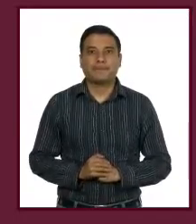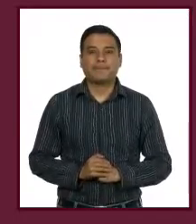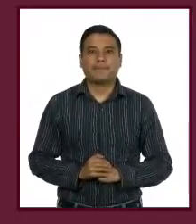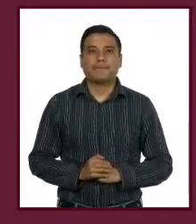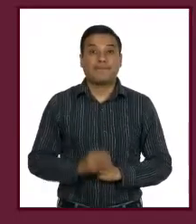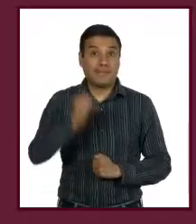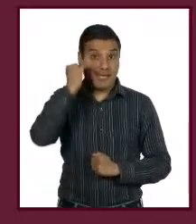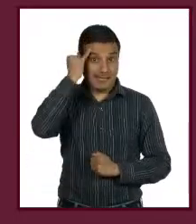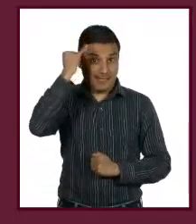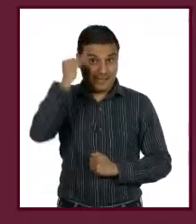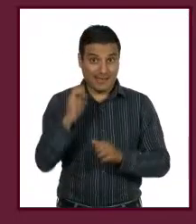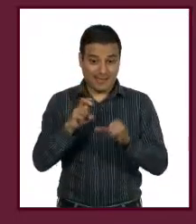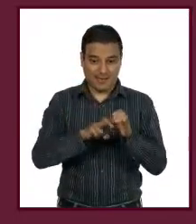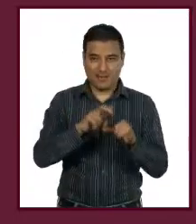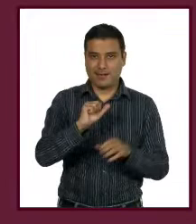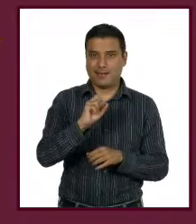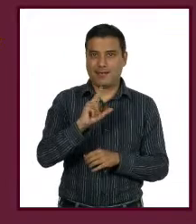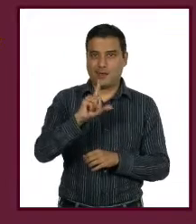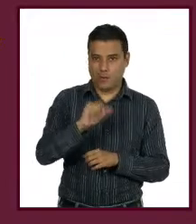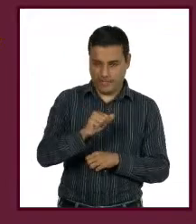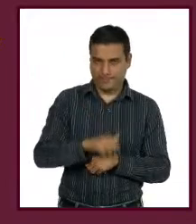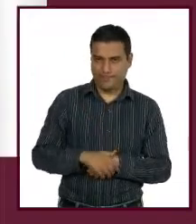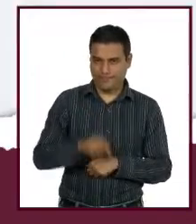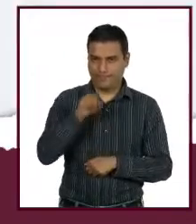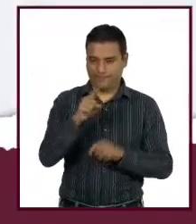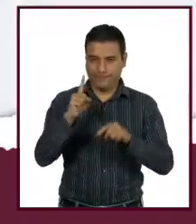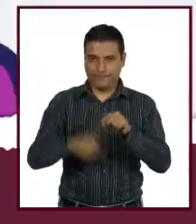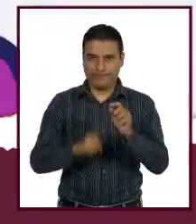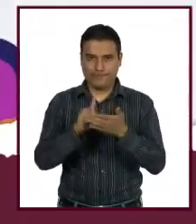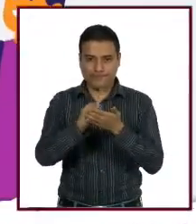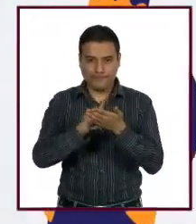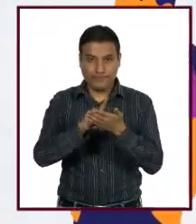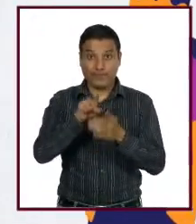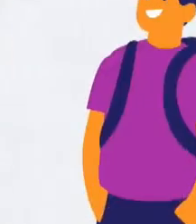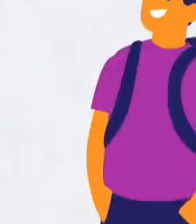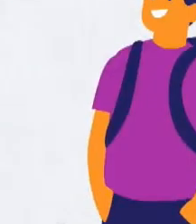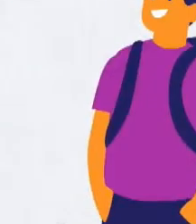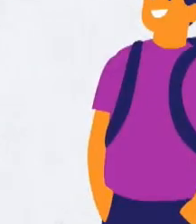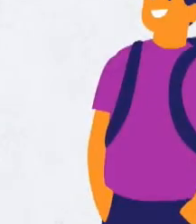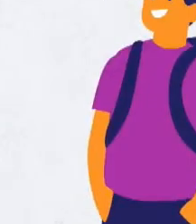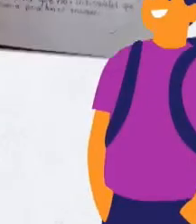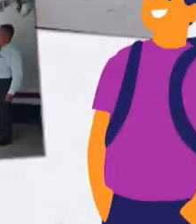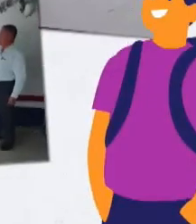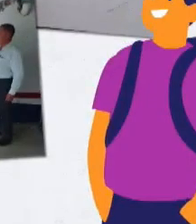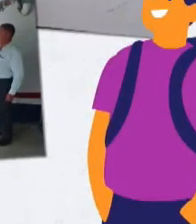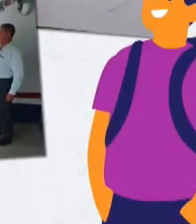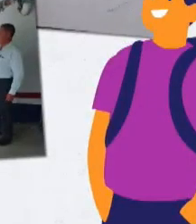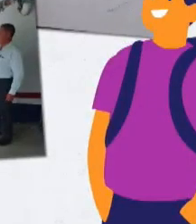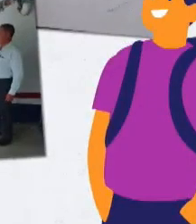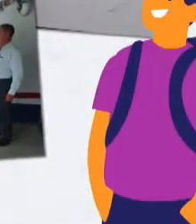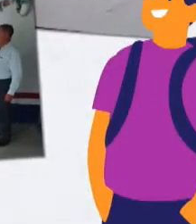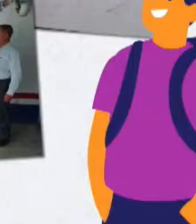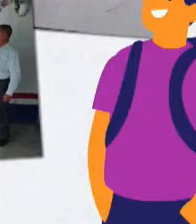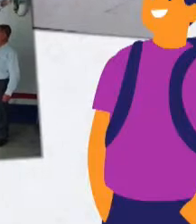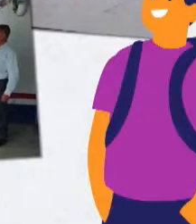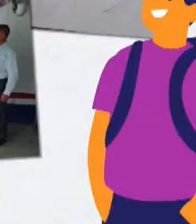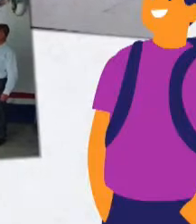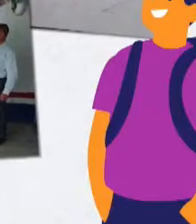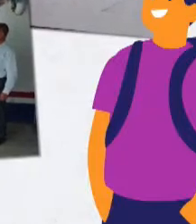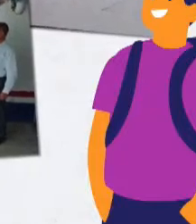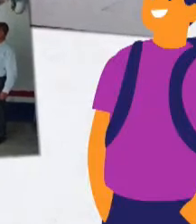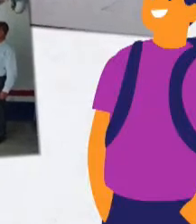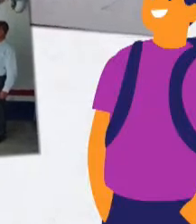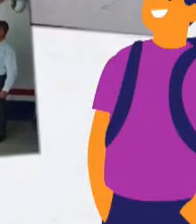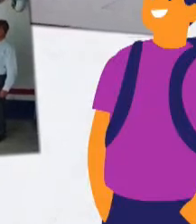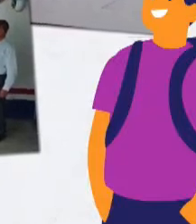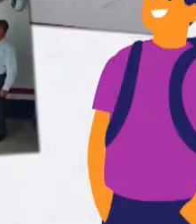Aula, Prevención de Adicciones. Cuéntanos tu experiencia. Compártenos las acciones de cómo has aplicado la Estrategia en el Aula, Prevención de Adicciones